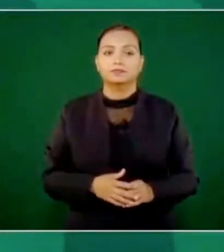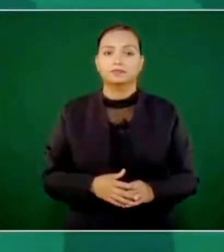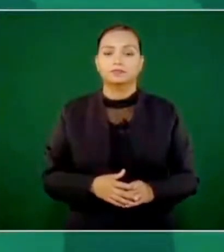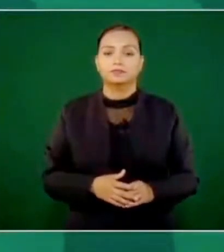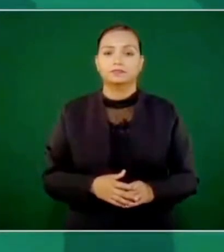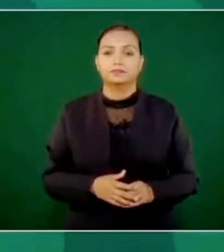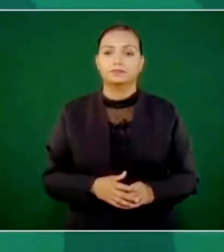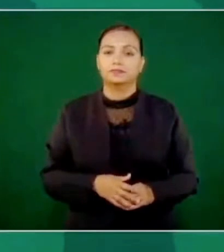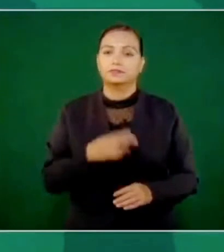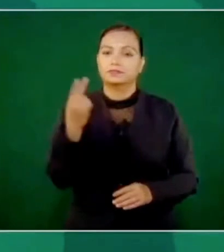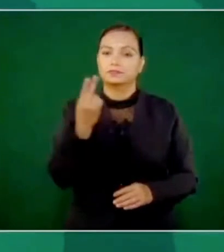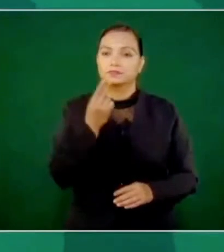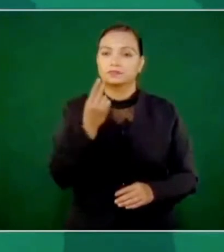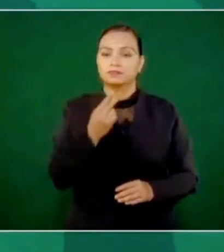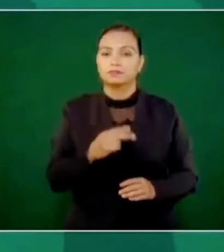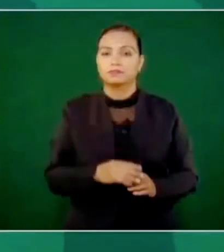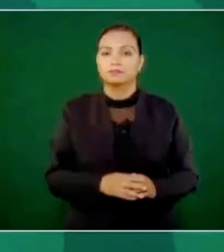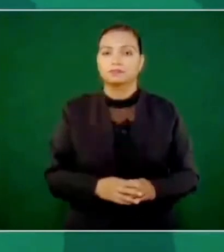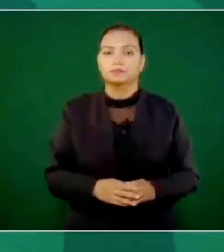debemos de